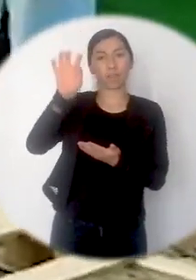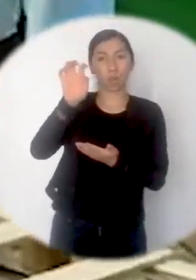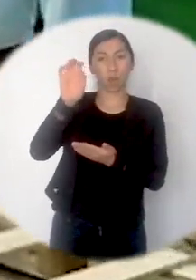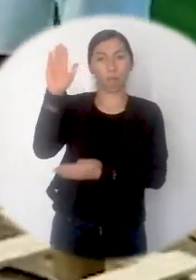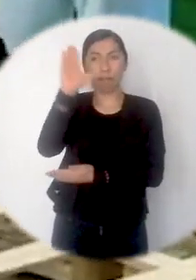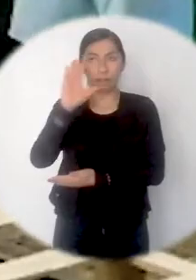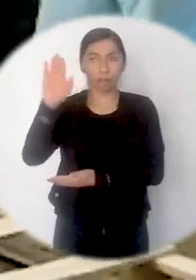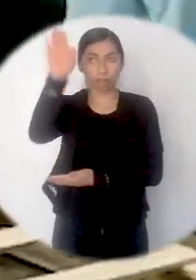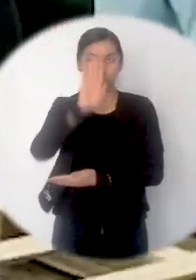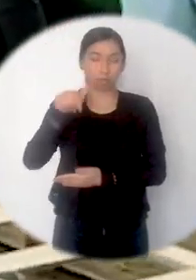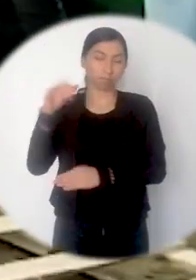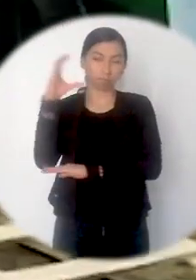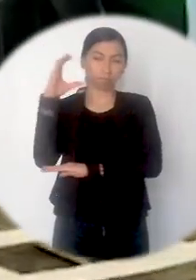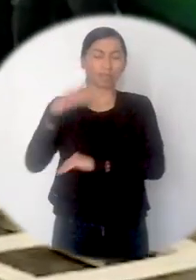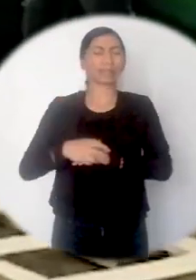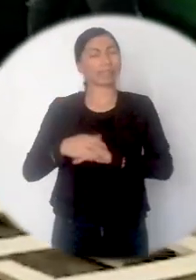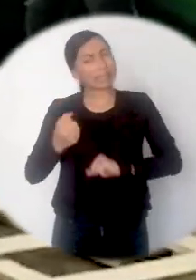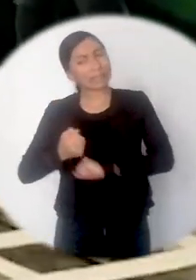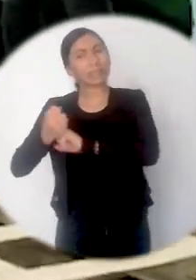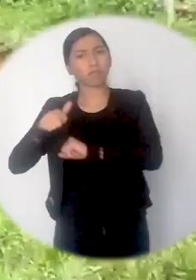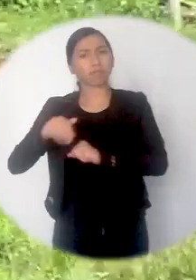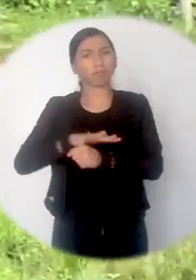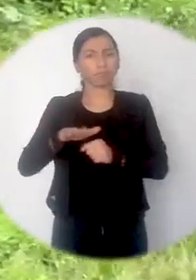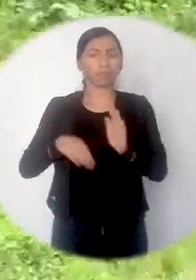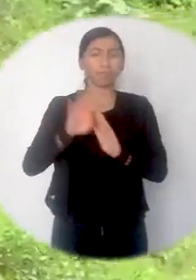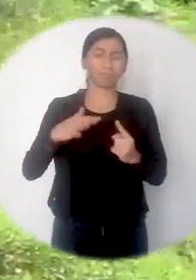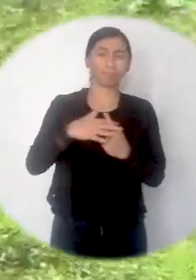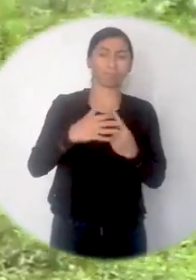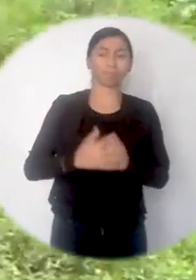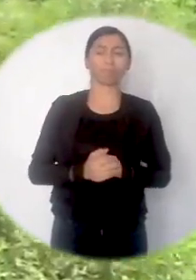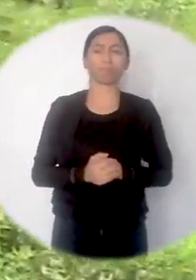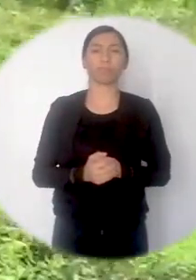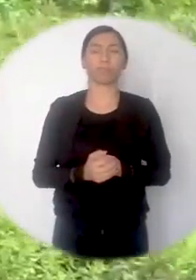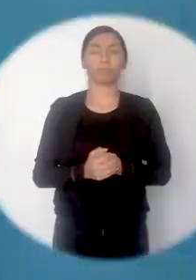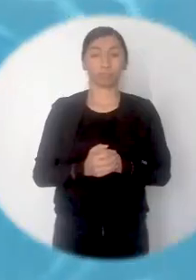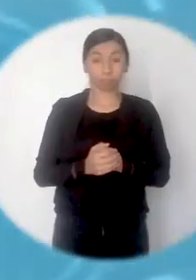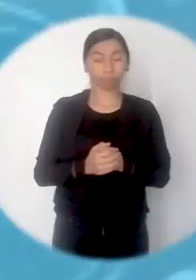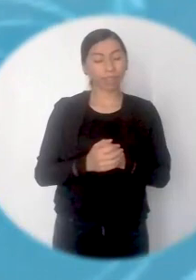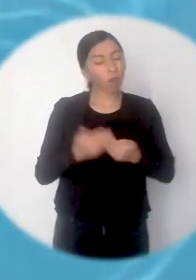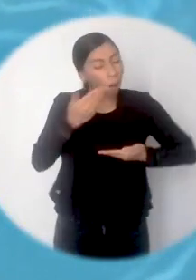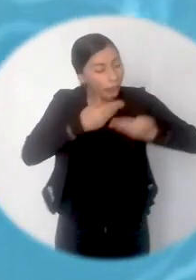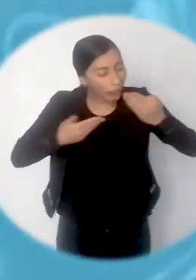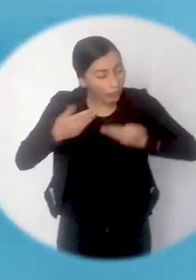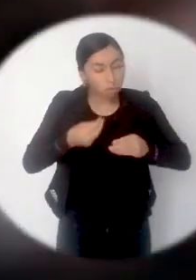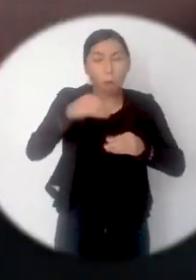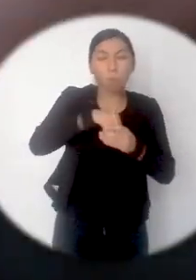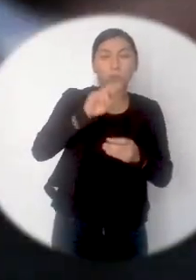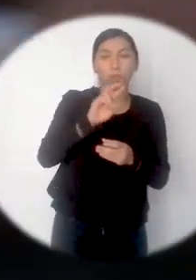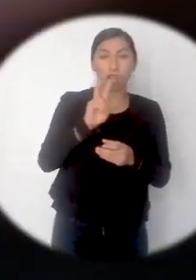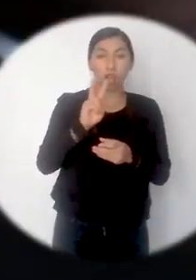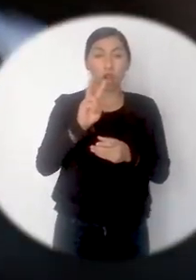29 departamentos para solventar los efectos del aislamiento obligatorio en la población víctima del conflicto armado más vulnerable. En valoración